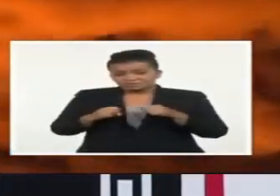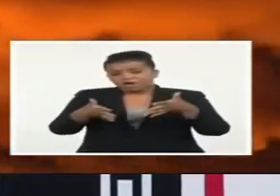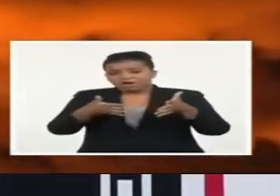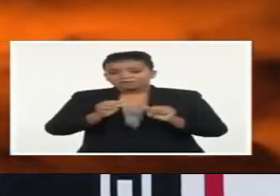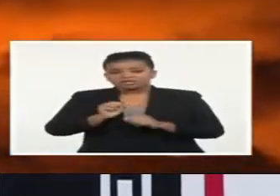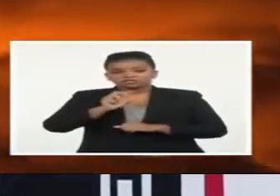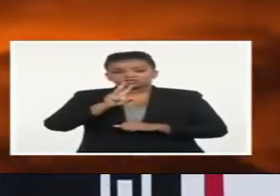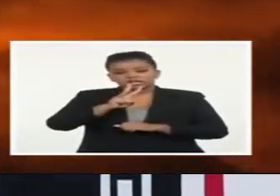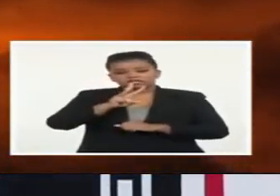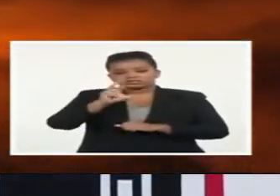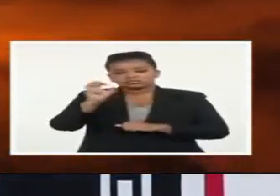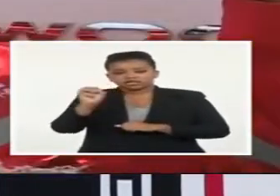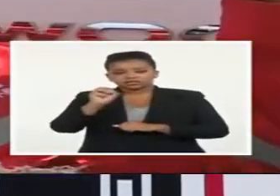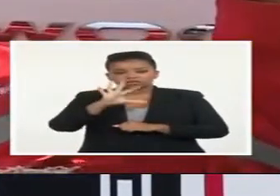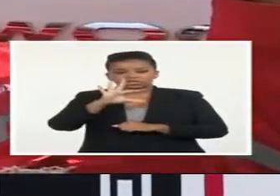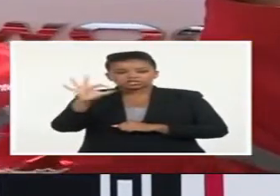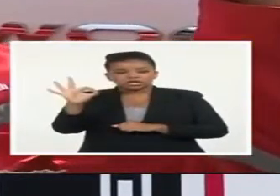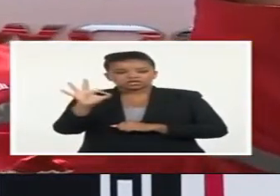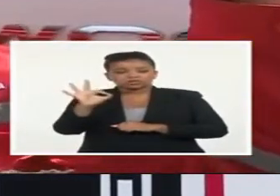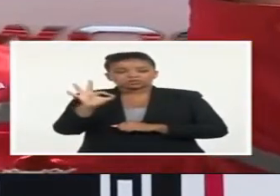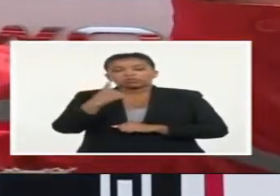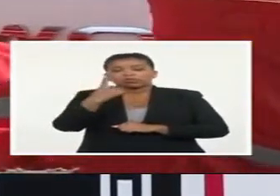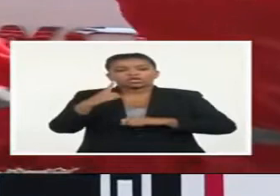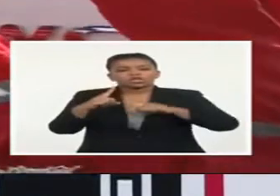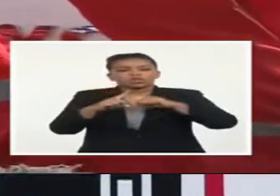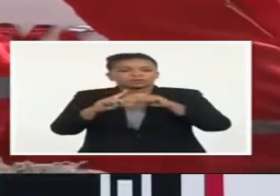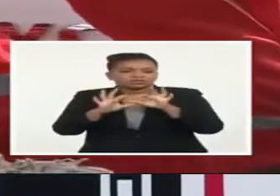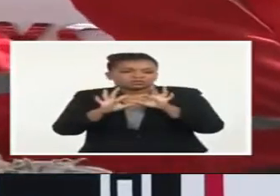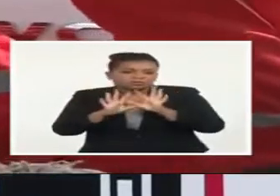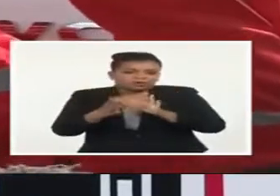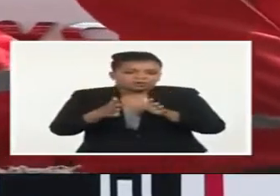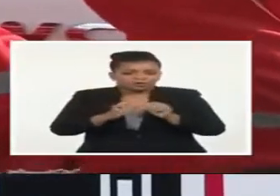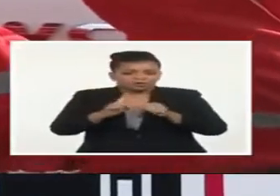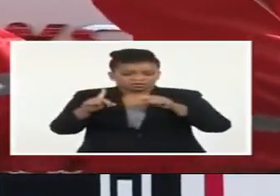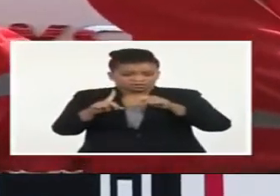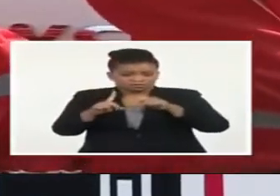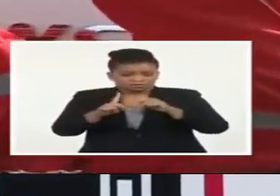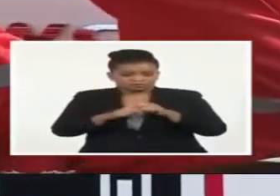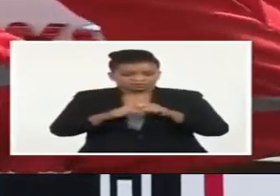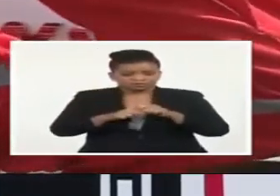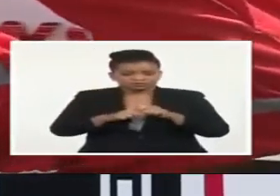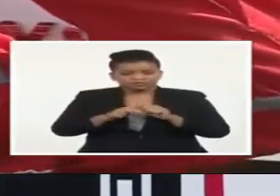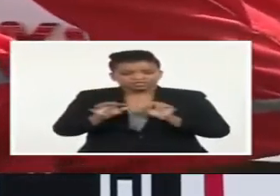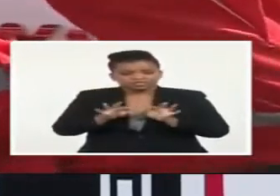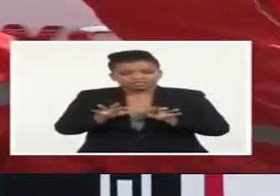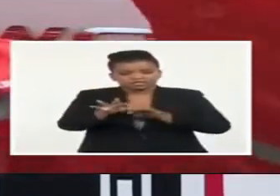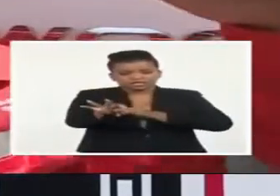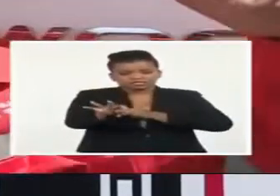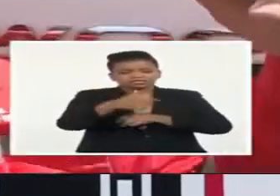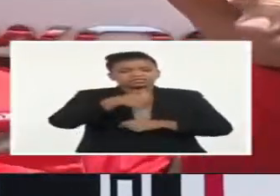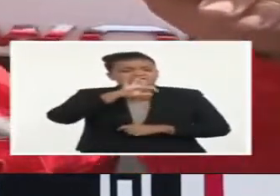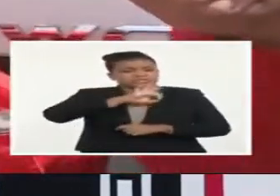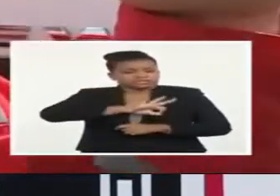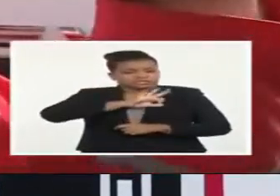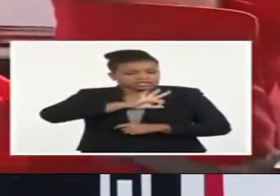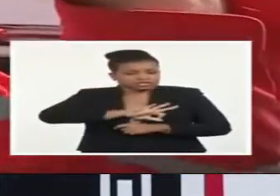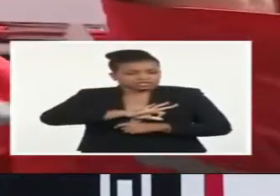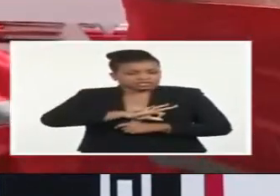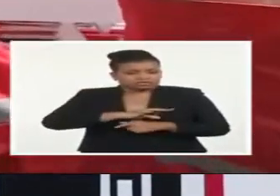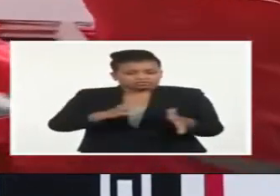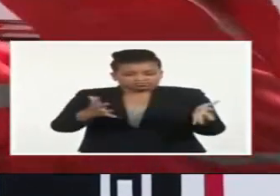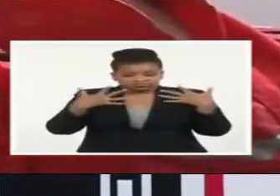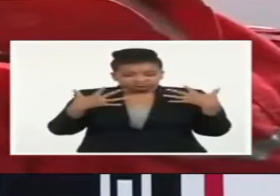Falló. Vamos a decir que fue porque alguna persona negligencia. Hasta